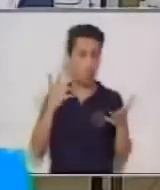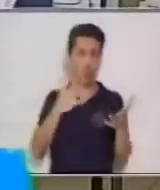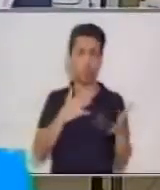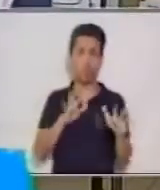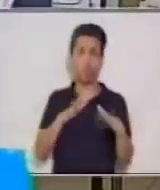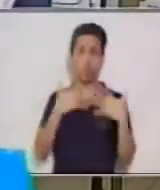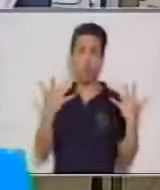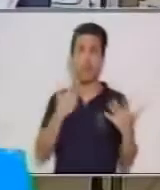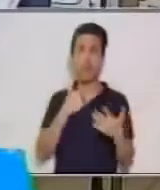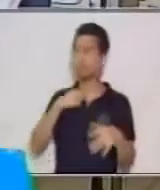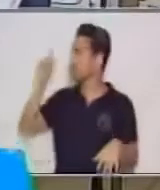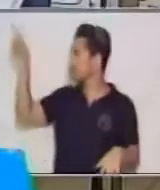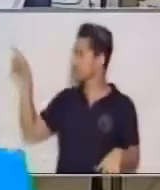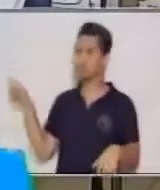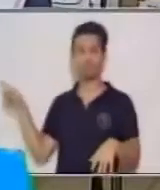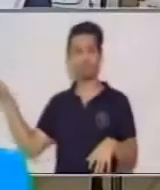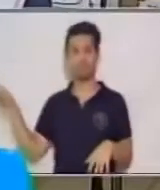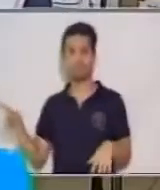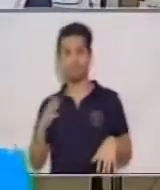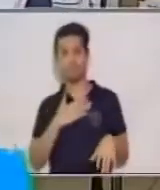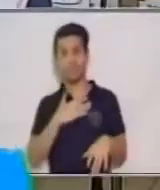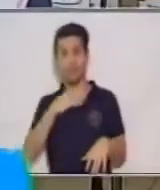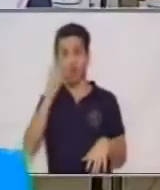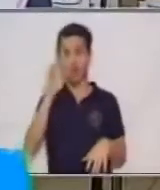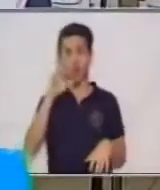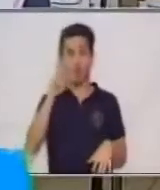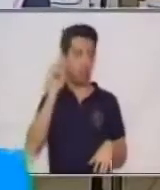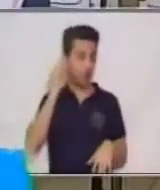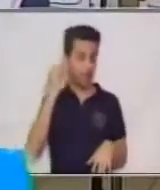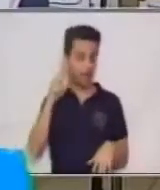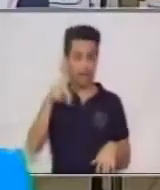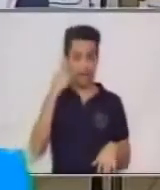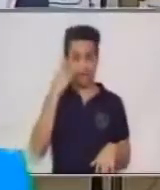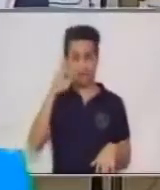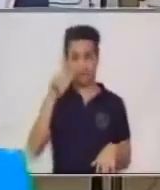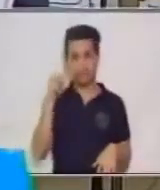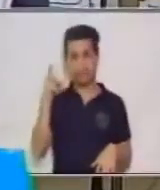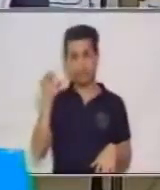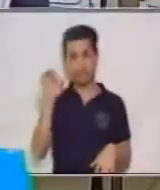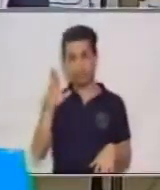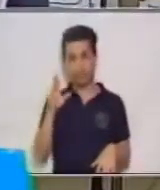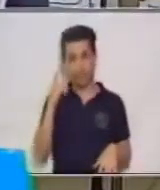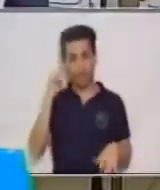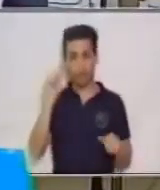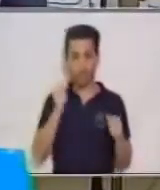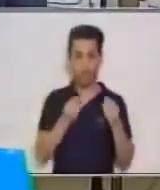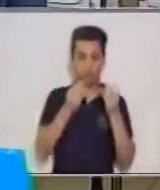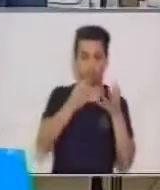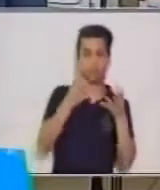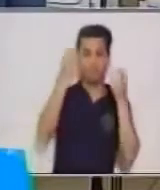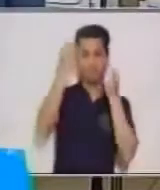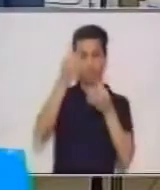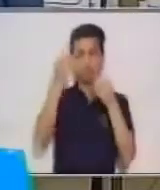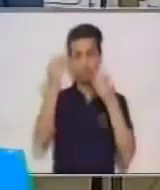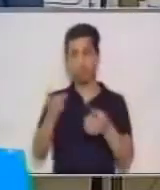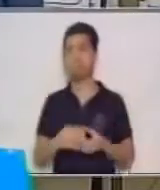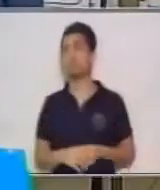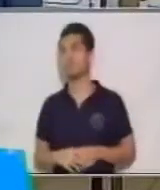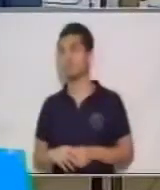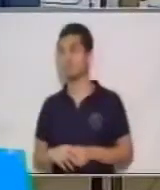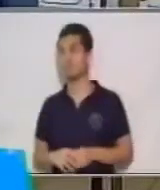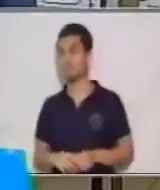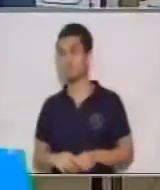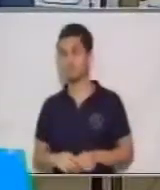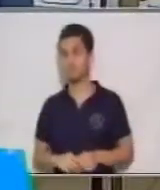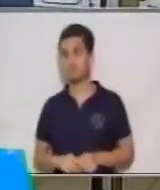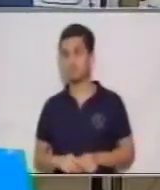de todos nuestros organizadores consideras que te atrae más y se adecua para que presentes esta información. Puedes también encontrar